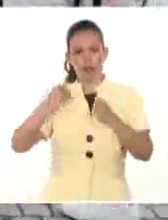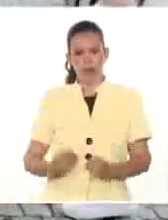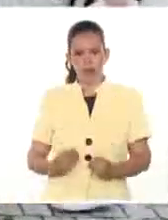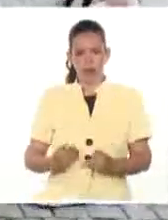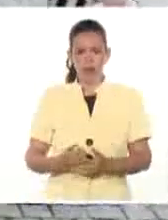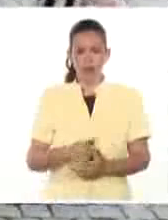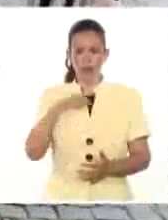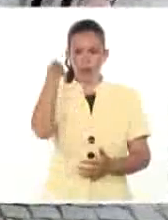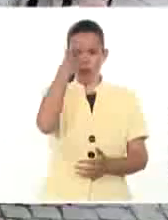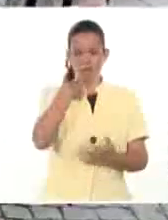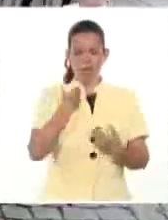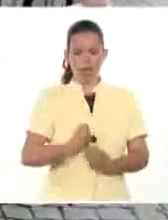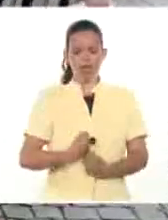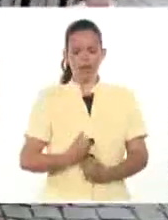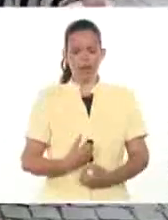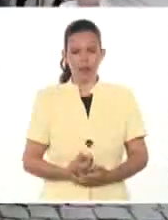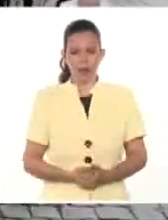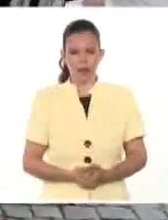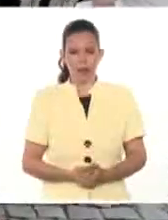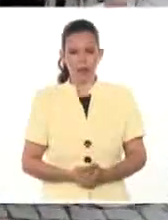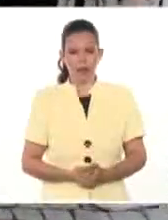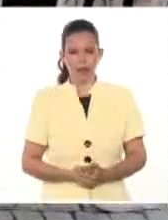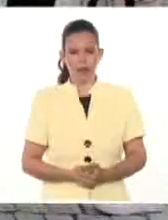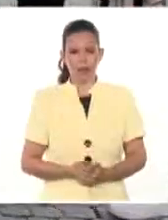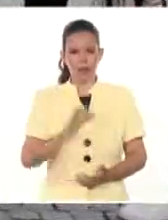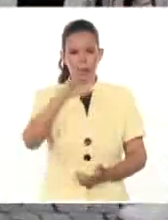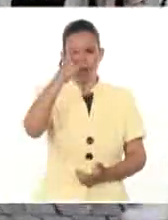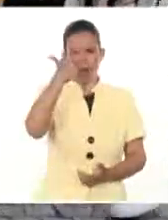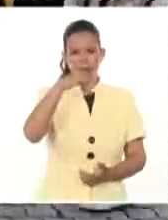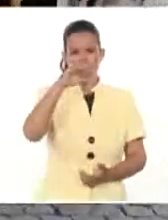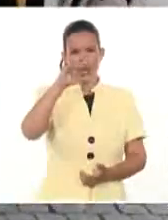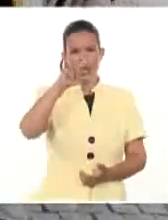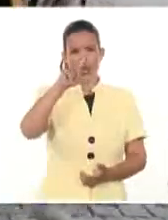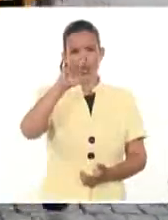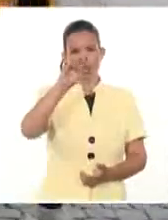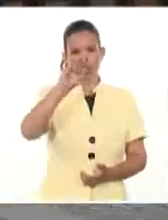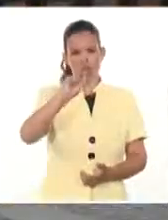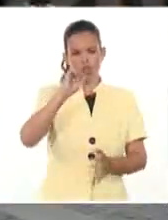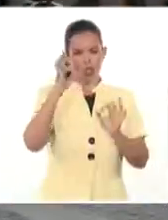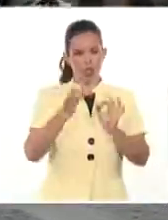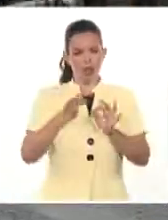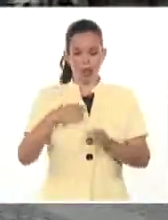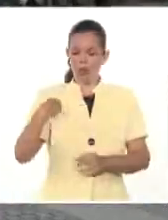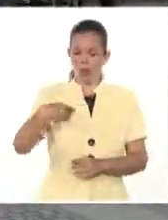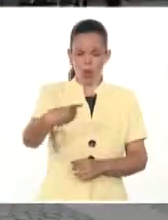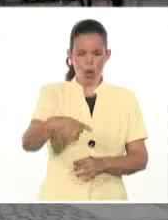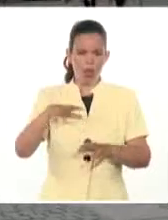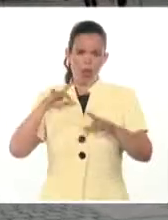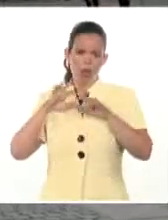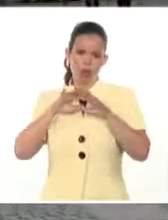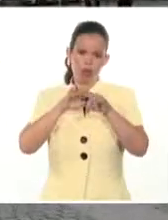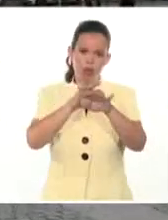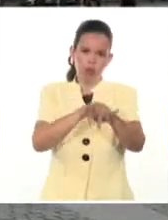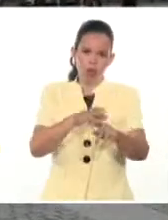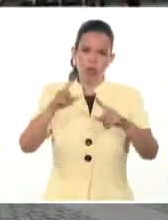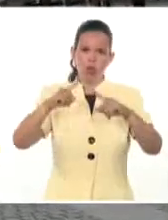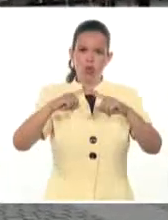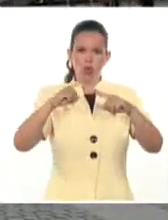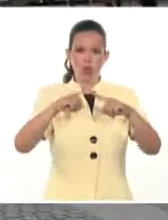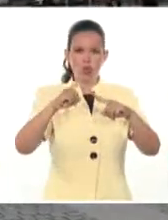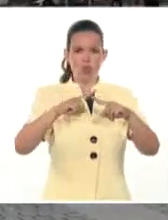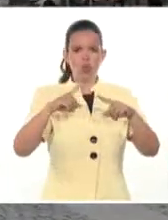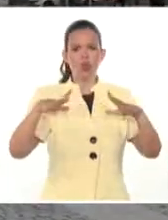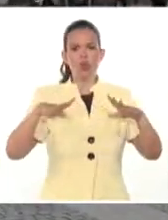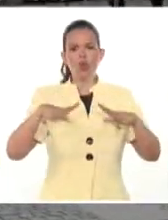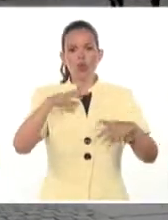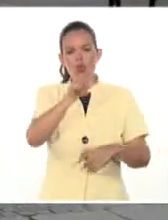Pablo Magallanes es un guía argentino que todos los días trae a grupos de turistas a esta plaza. Los nazis de esta biblioteca sacaron la cantidad de